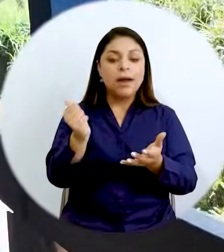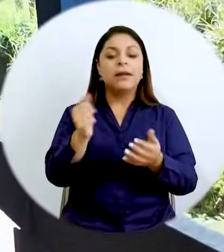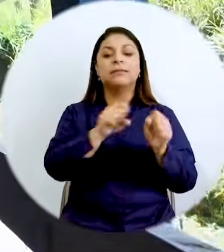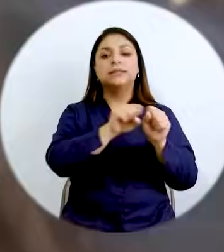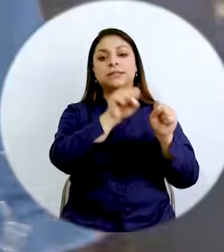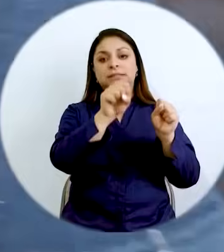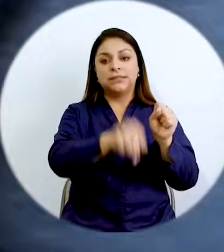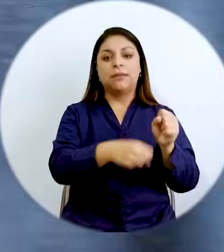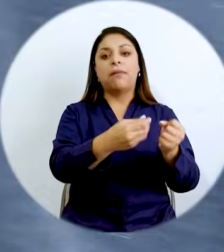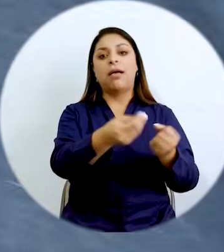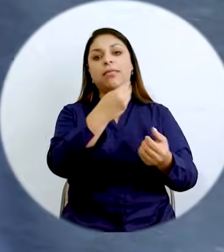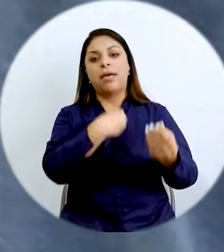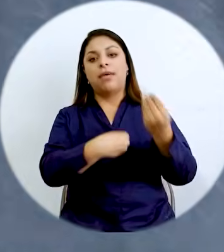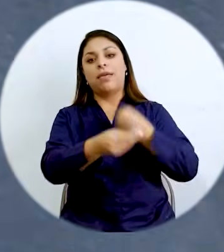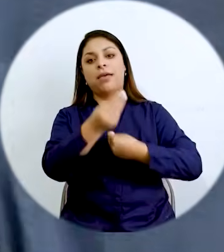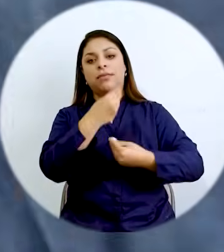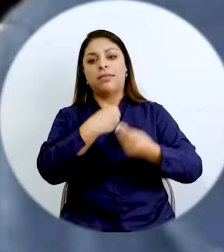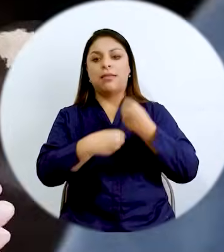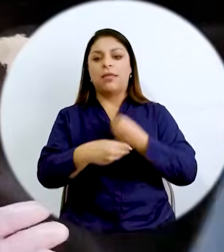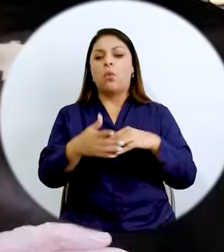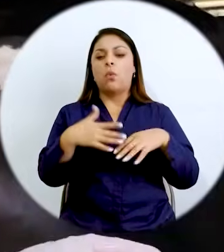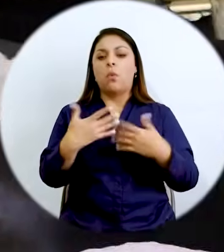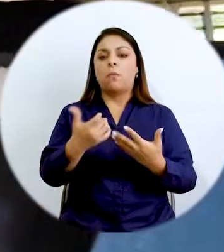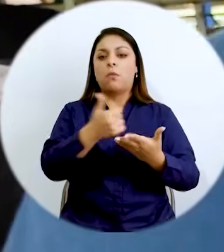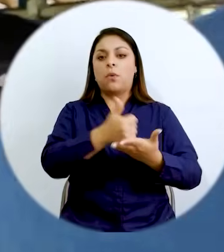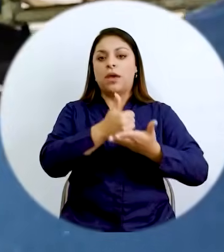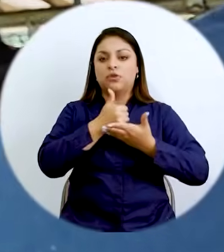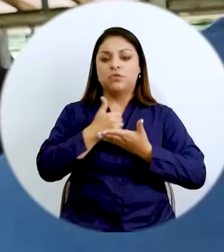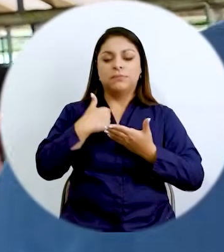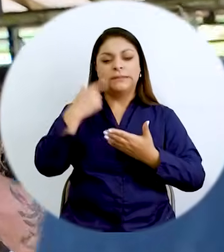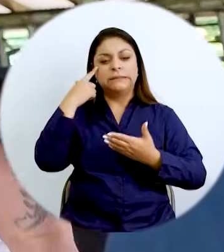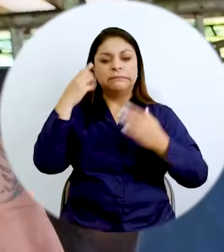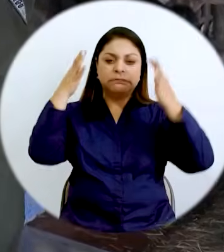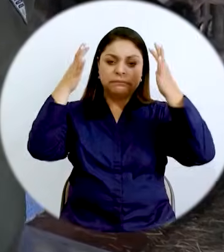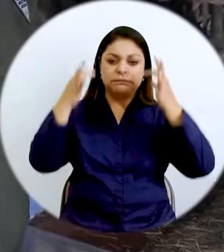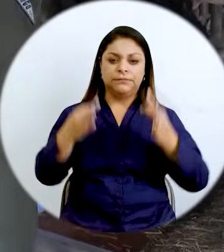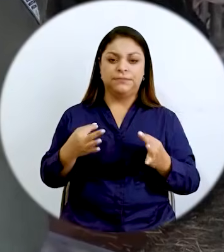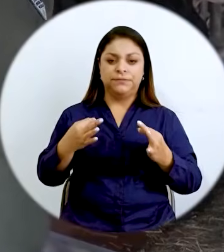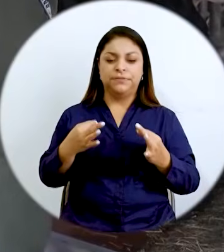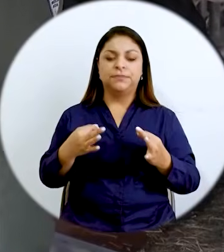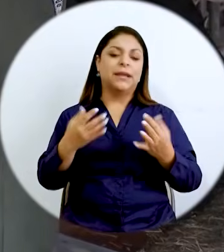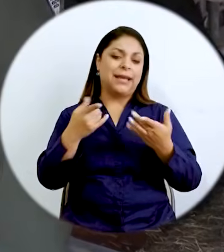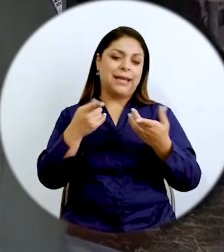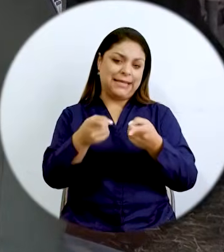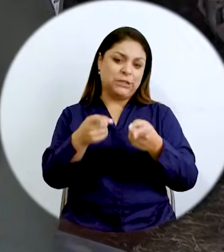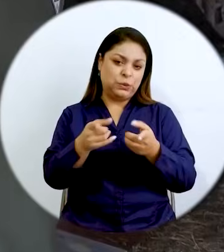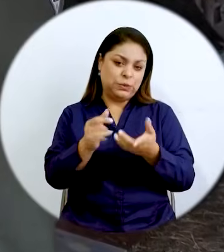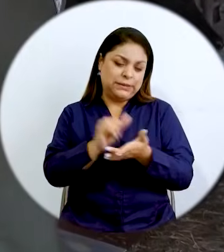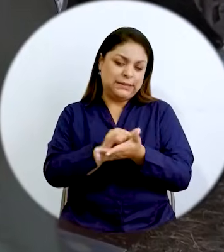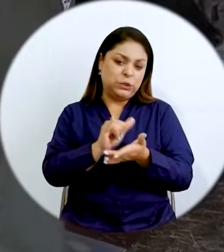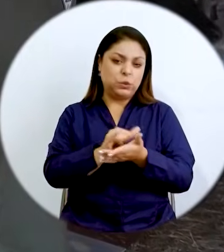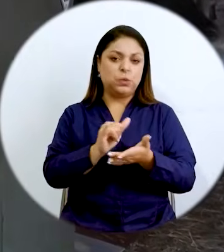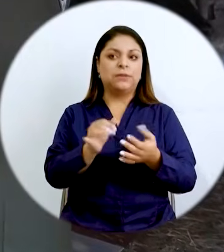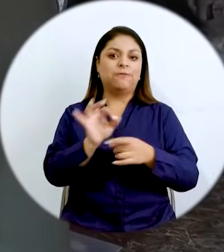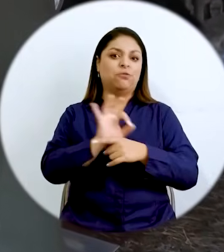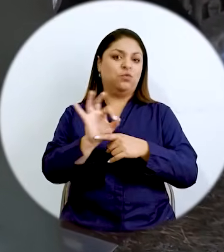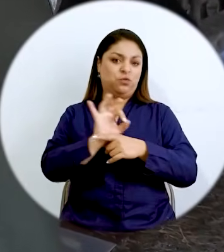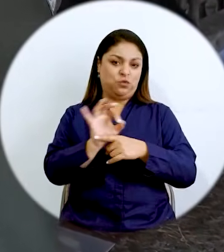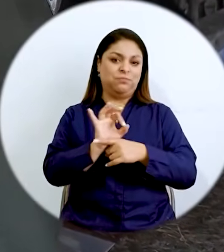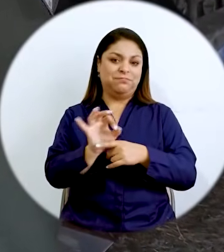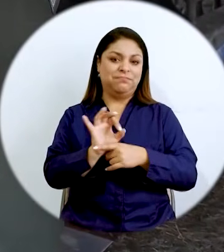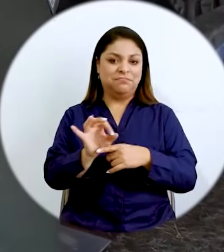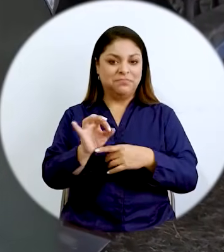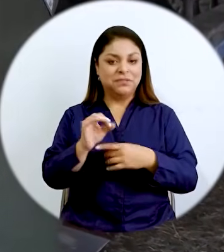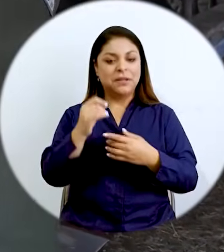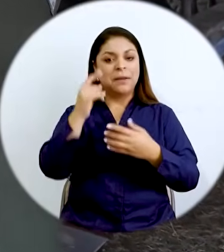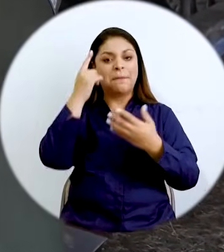les retroalimente y les ayude en la toma de decisión. Digamos que eso es lo esencial, que es la